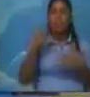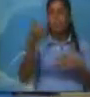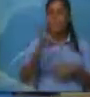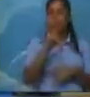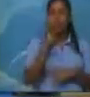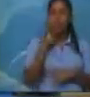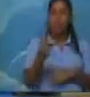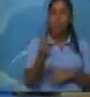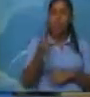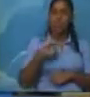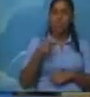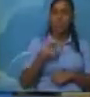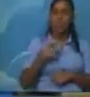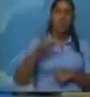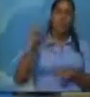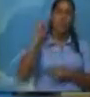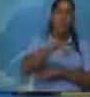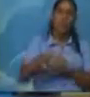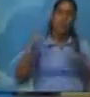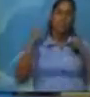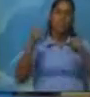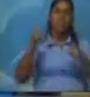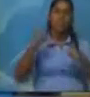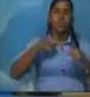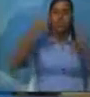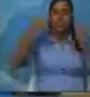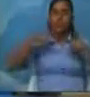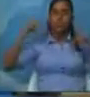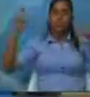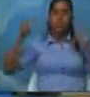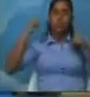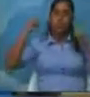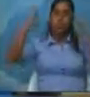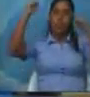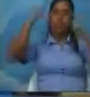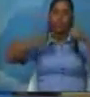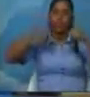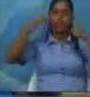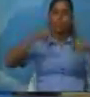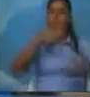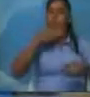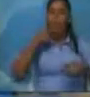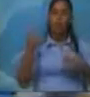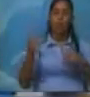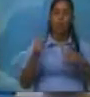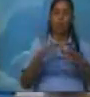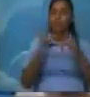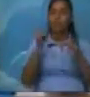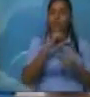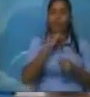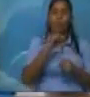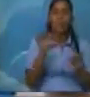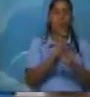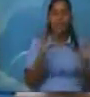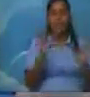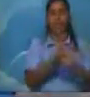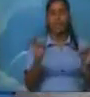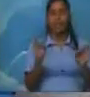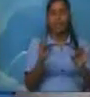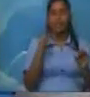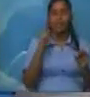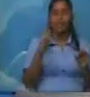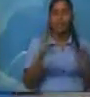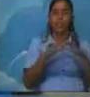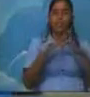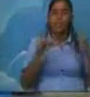diga yo los vencí yo soy un héroe yo soy un Superman usted no es Superman nada el